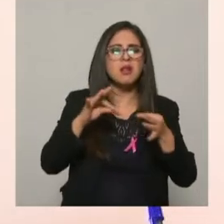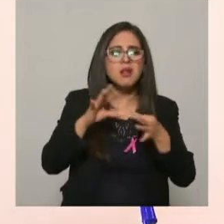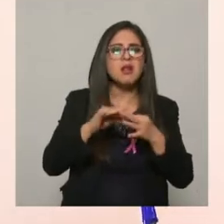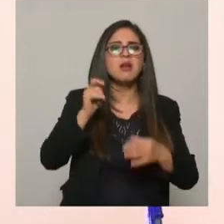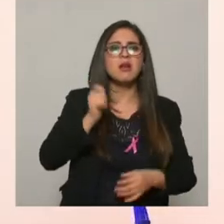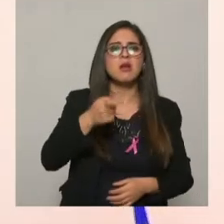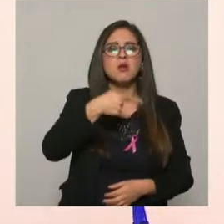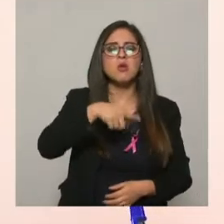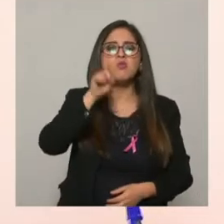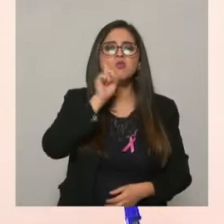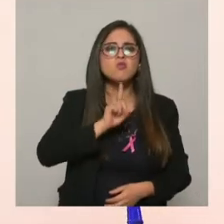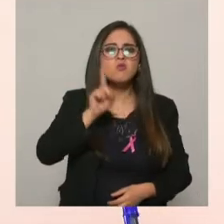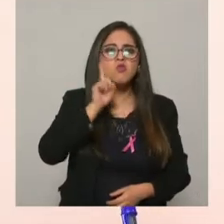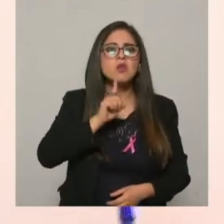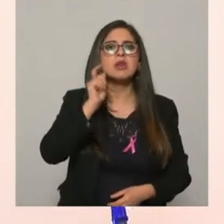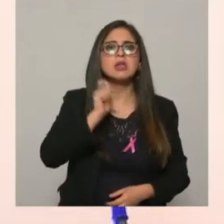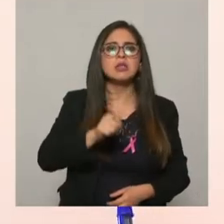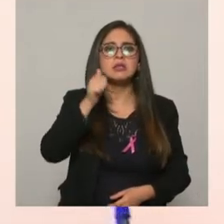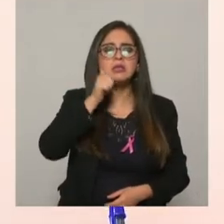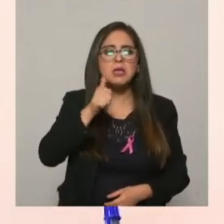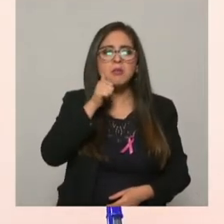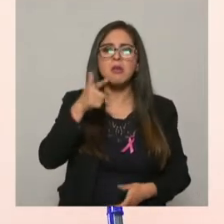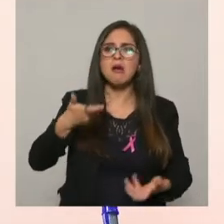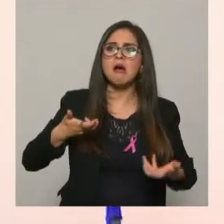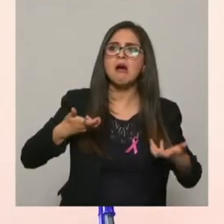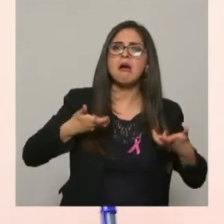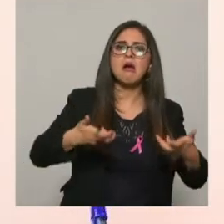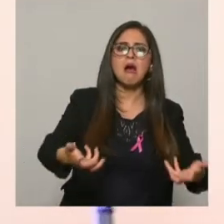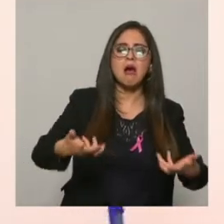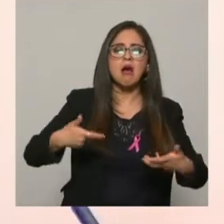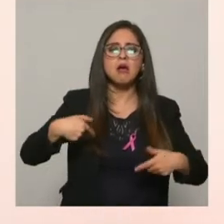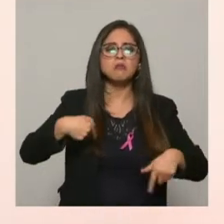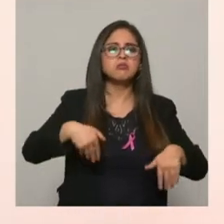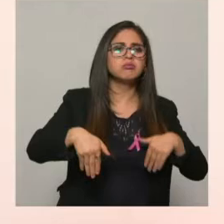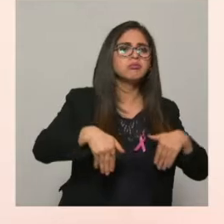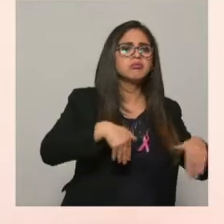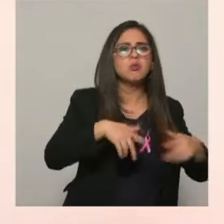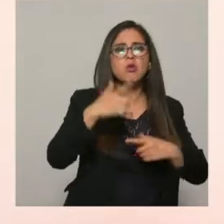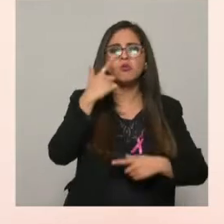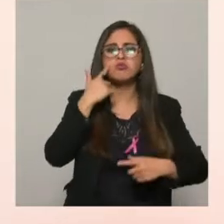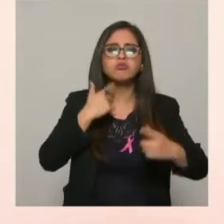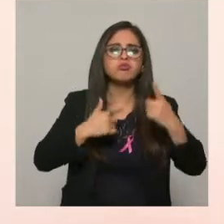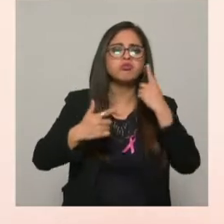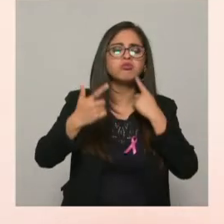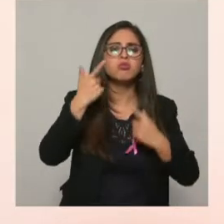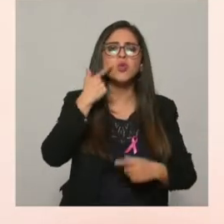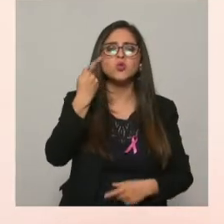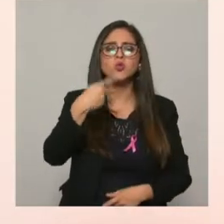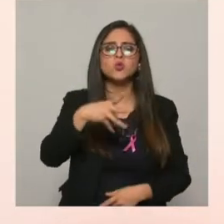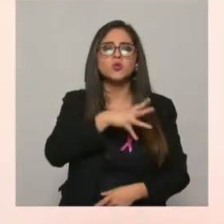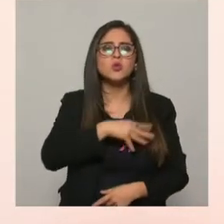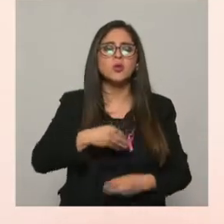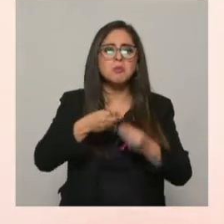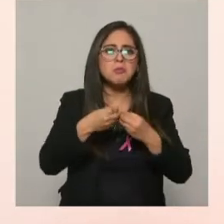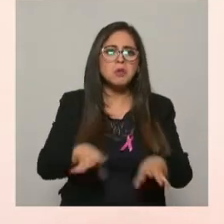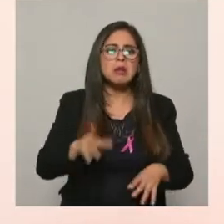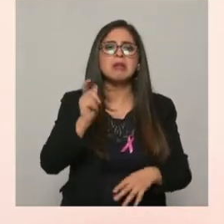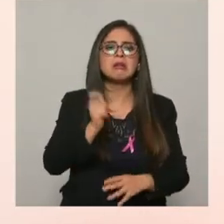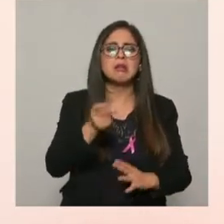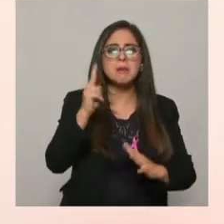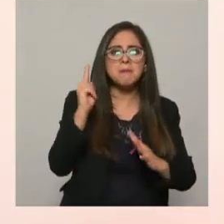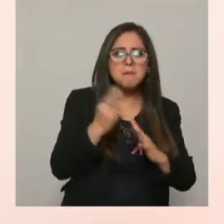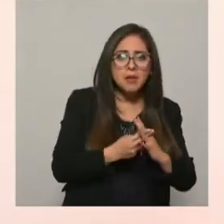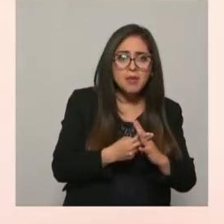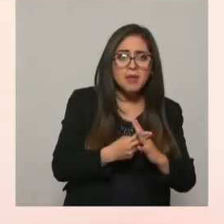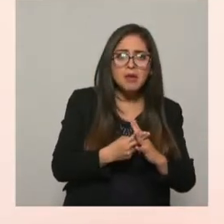que anda en las calles llorando por la ausencia de sus niños, que pues en este caso pues mataron o